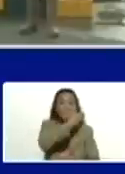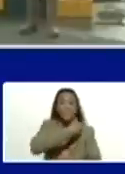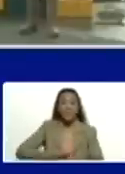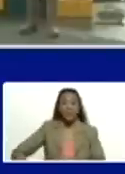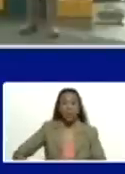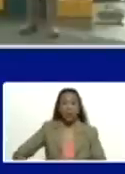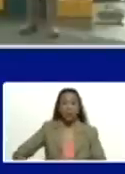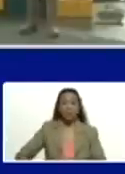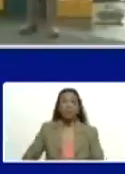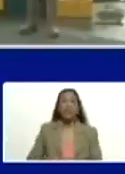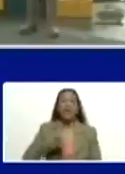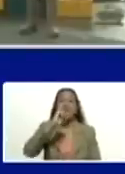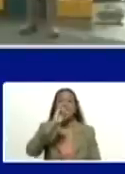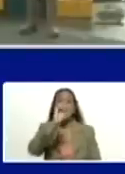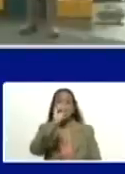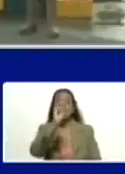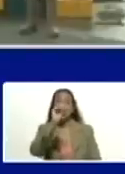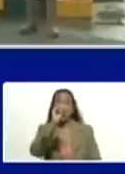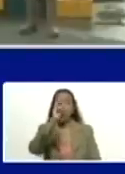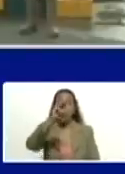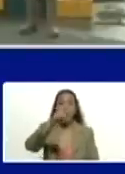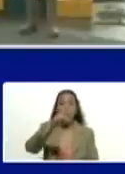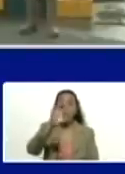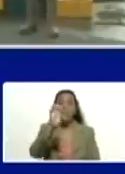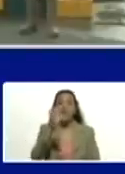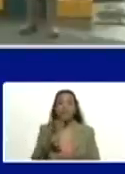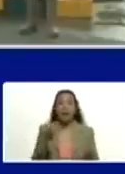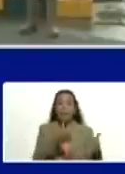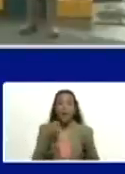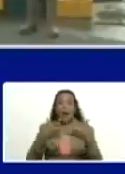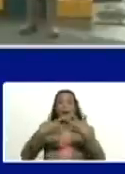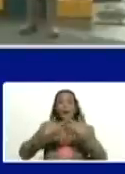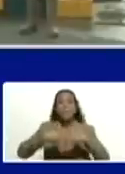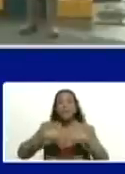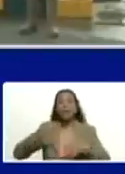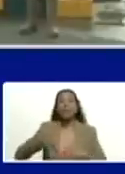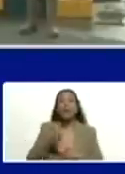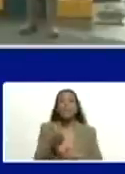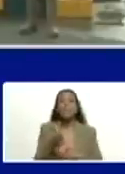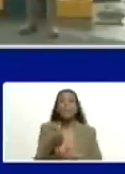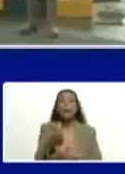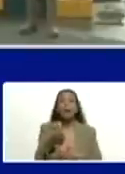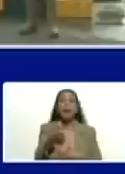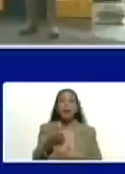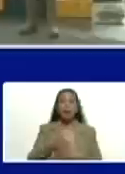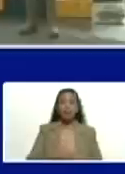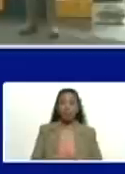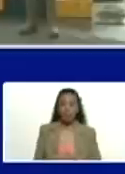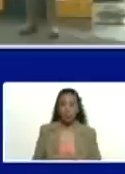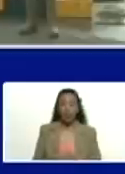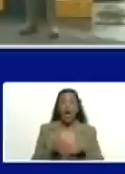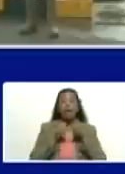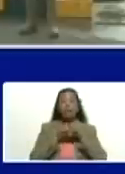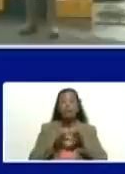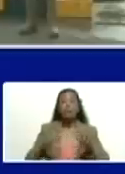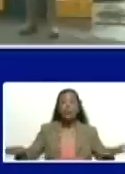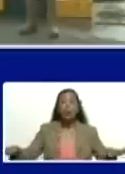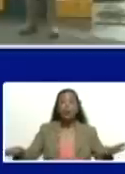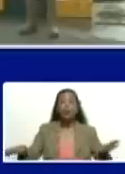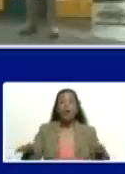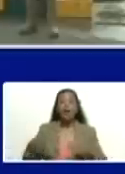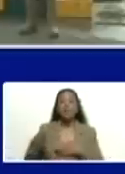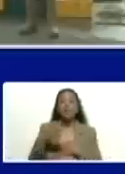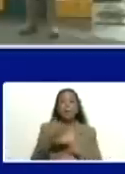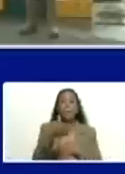presidente de Isopesca, acompañado del gerente de operaciones de la planta distribuidora de pescado